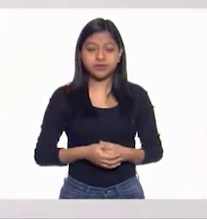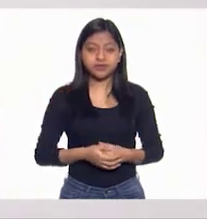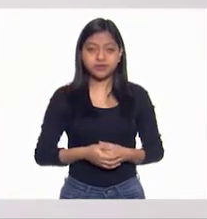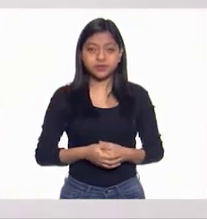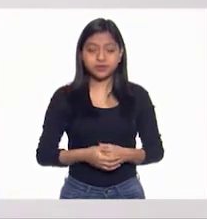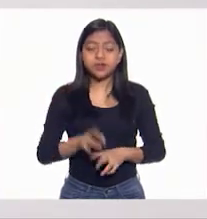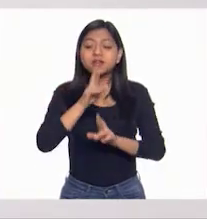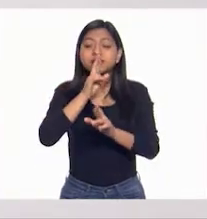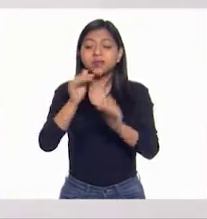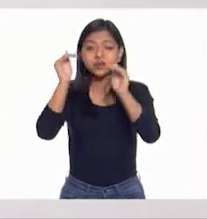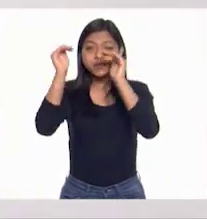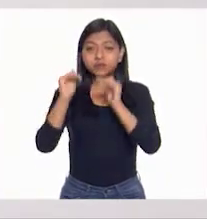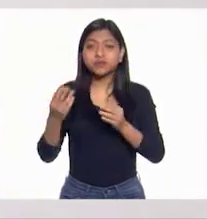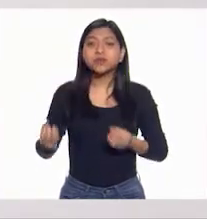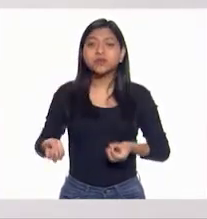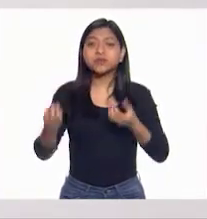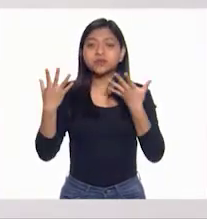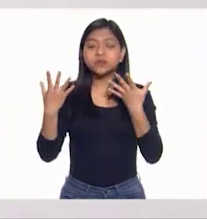¿Cuánto nos da?